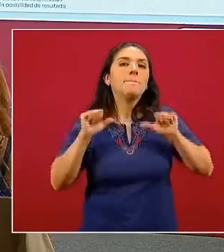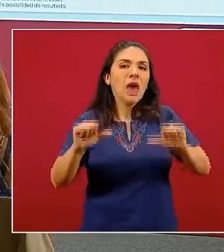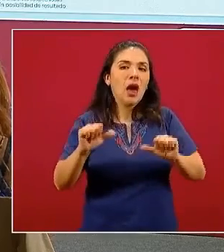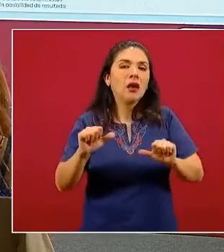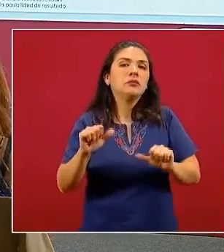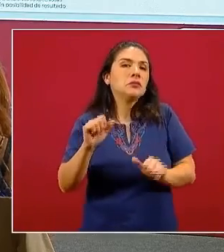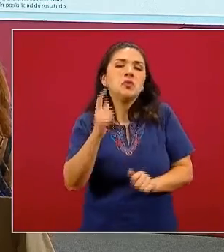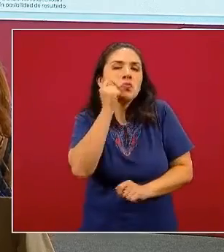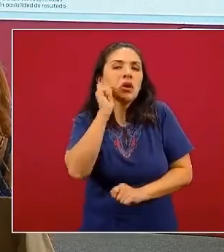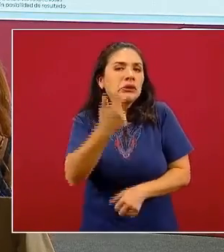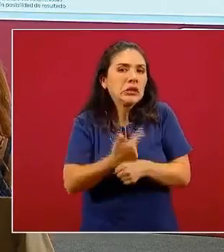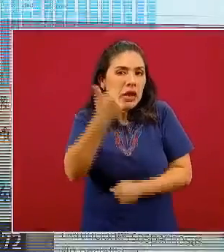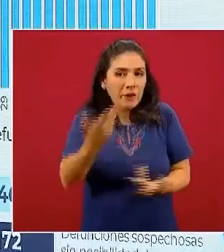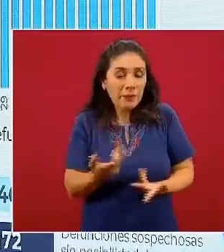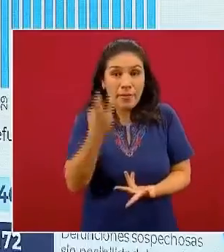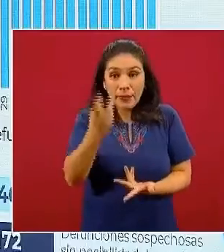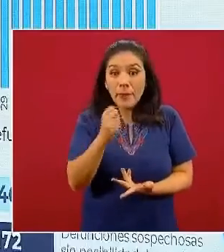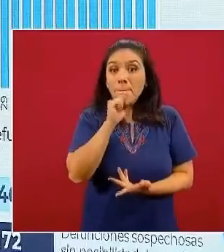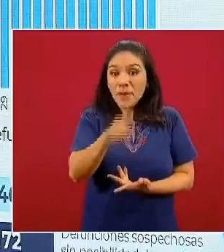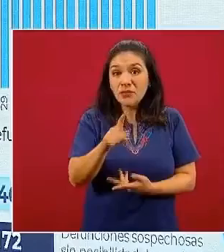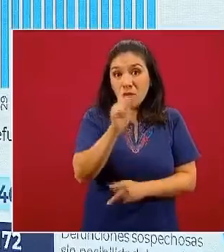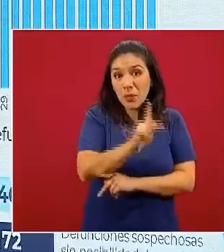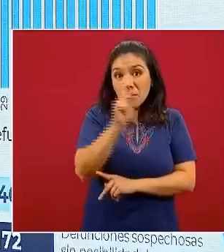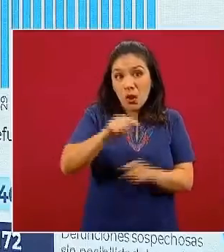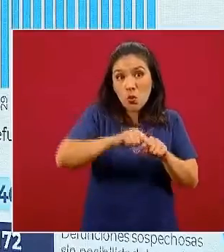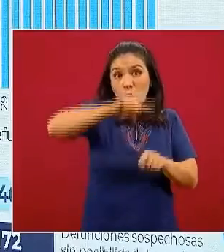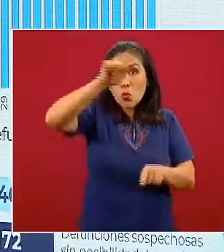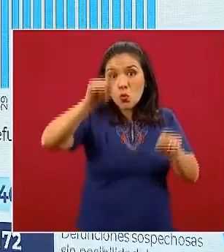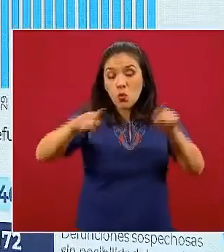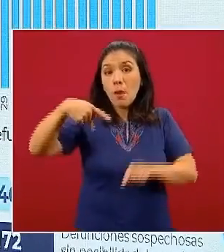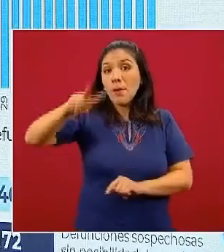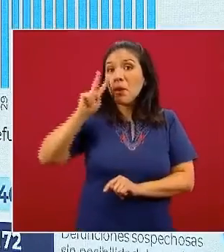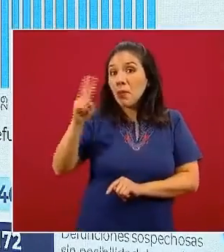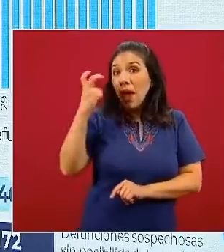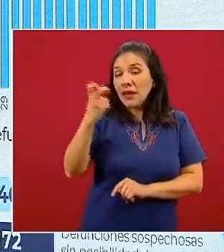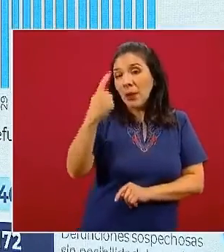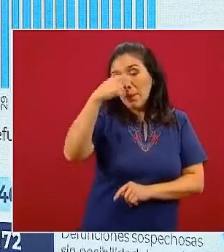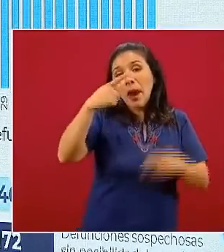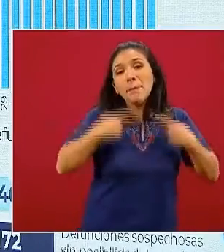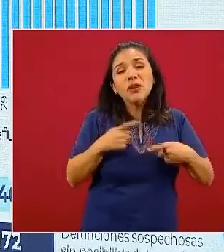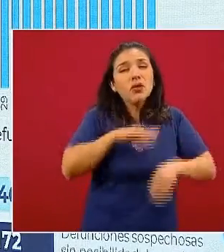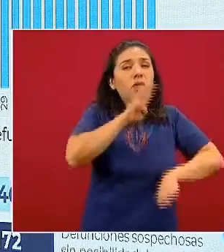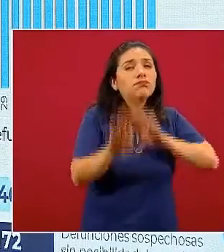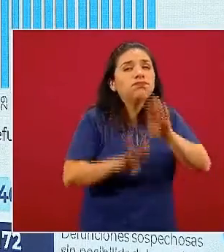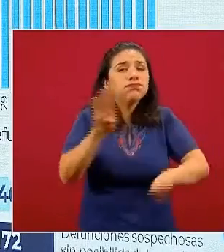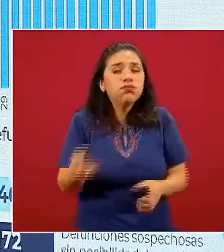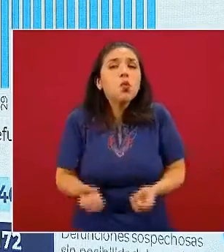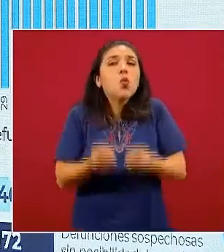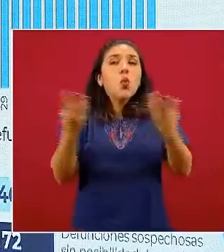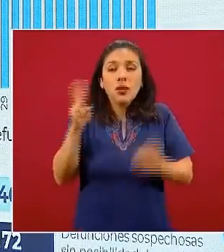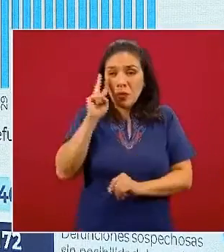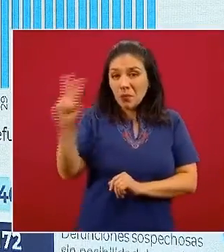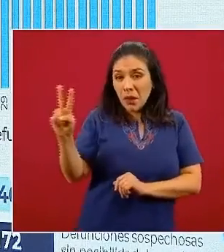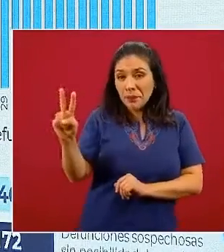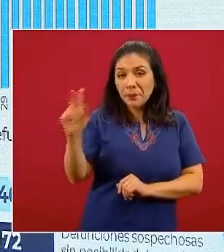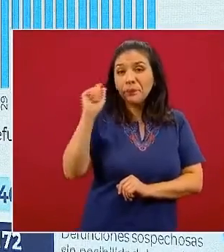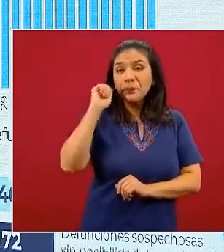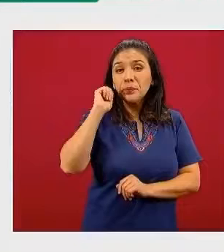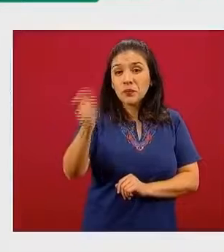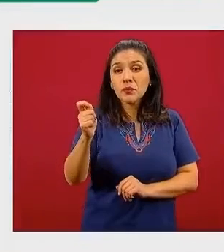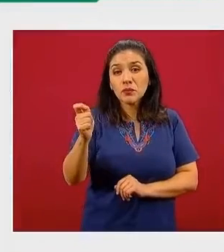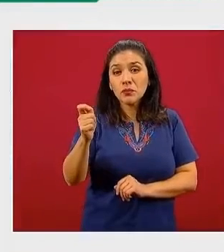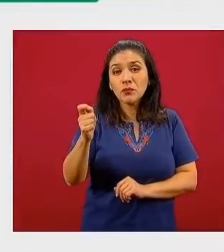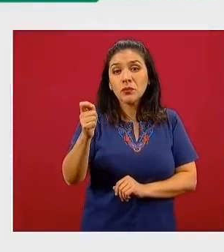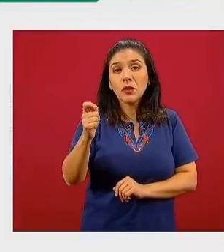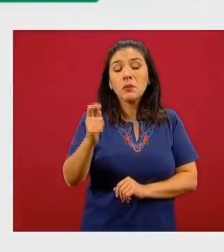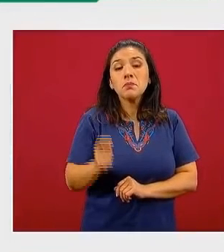grave. Esta es la misma curva epidémica, pero en este caso para las defunciones, y lo que vemos es que